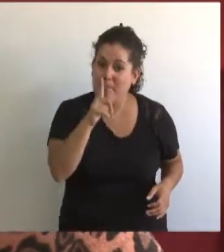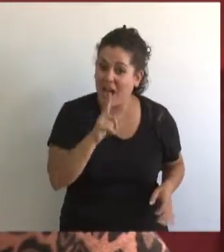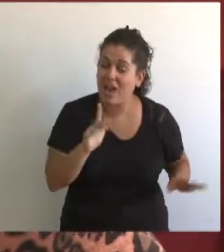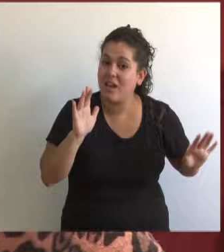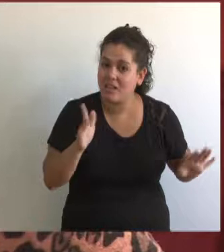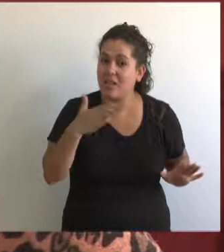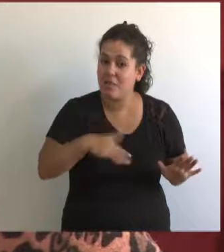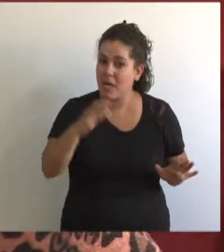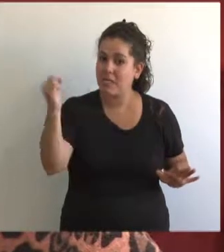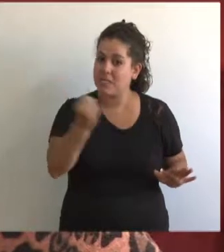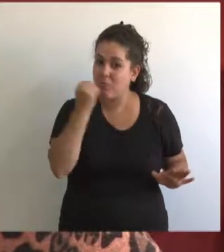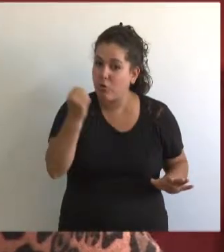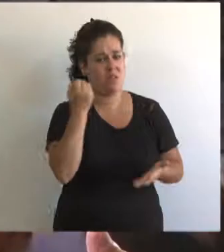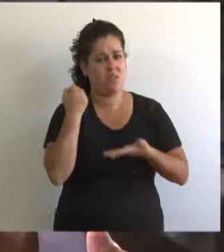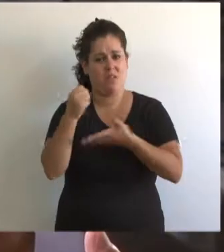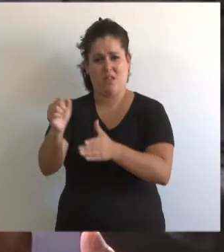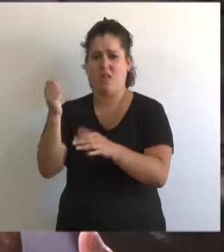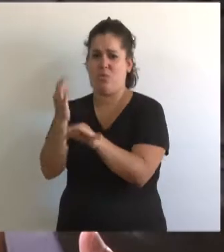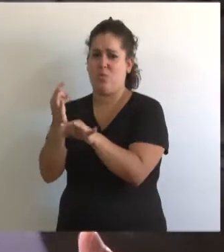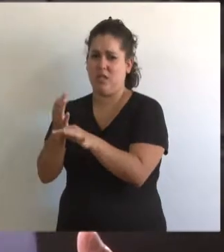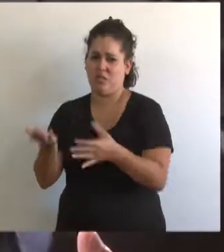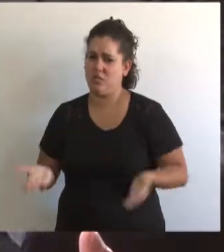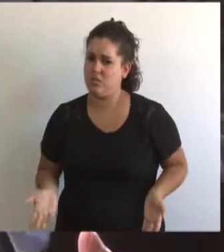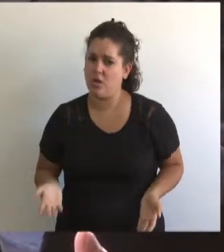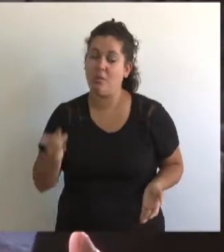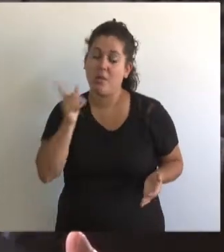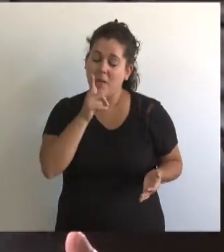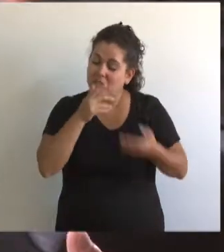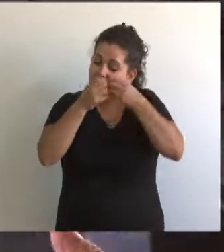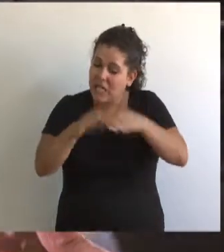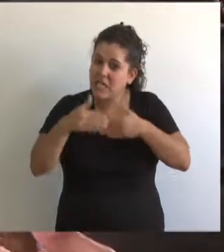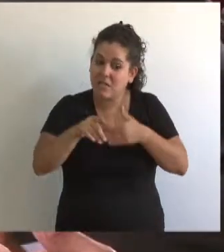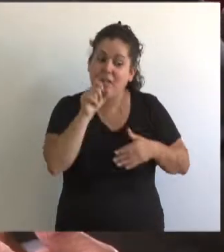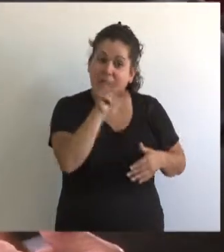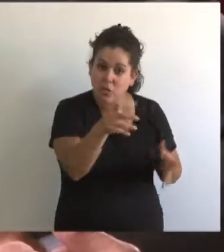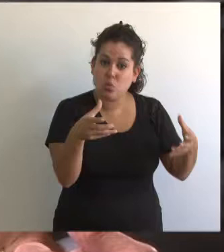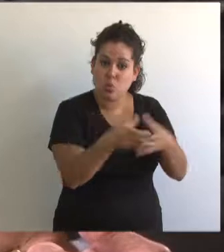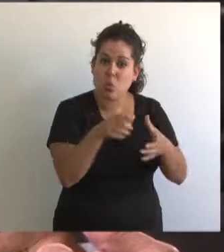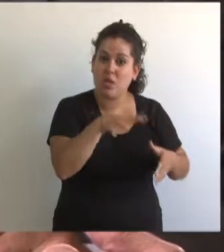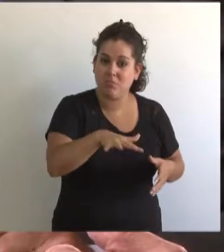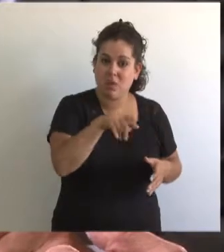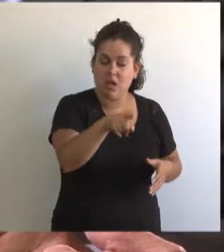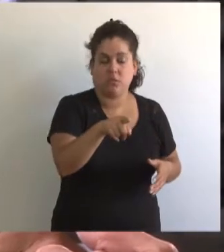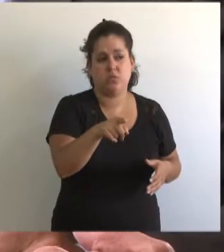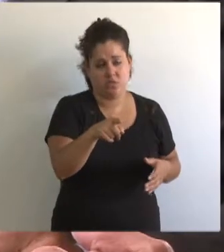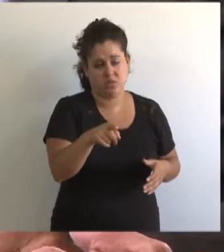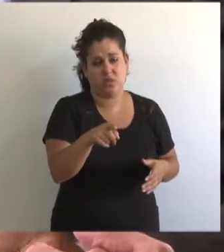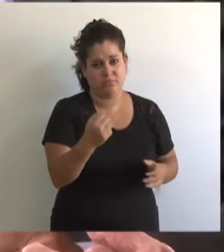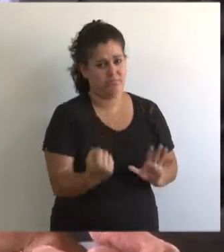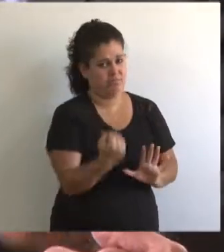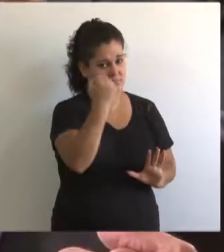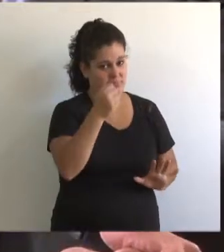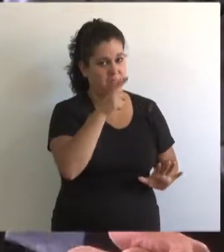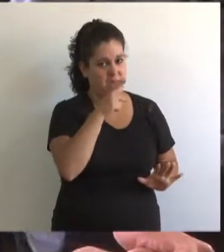que es mucho más interesante invertir en educación y creo que también las iniciativas de tu propio espacio ratifican esa